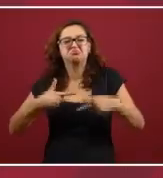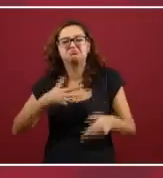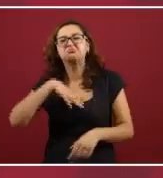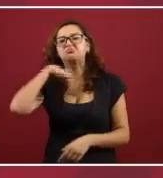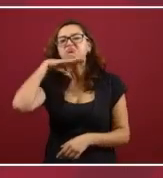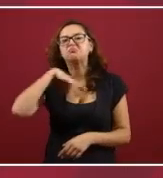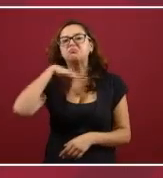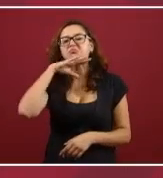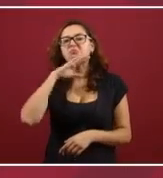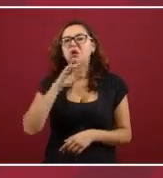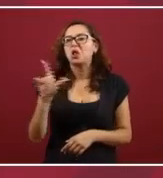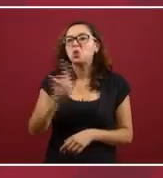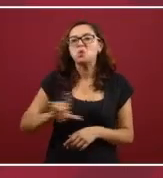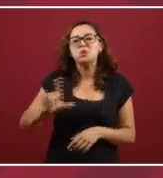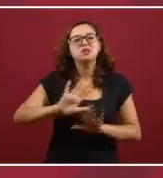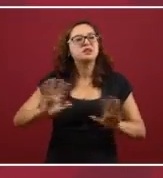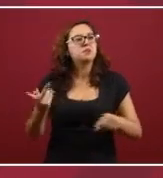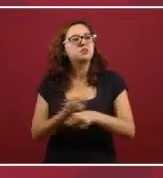pero ahora no